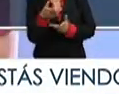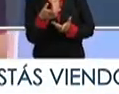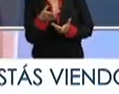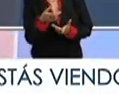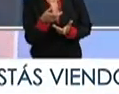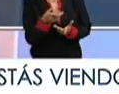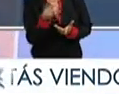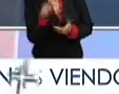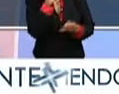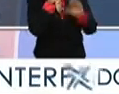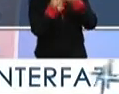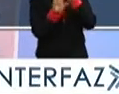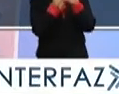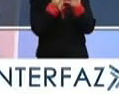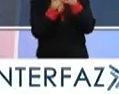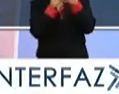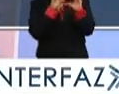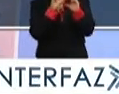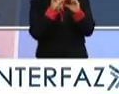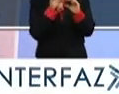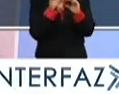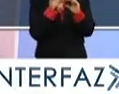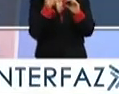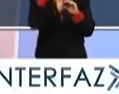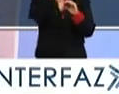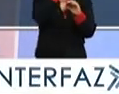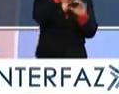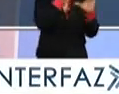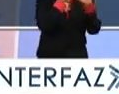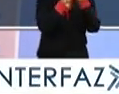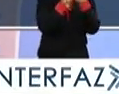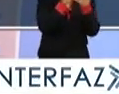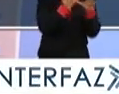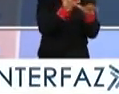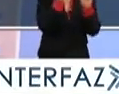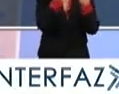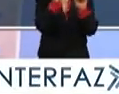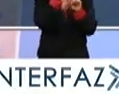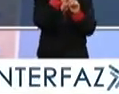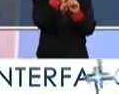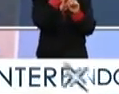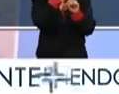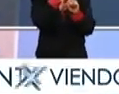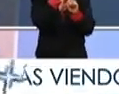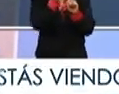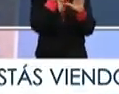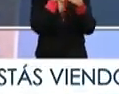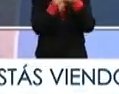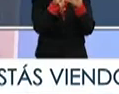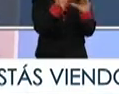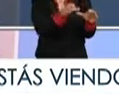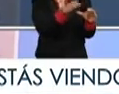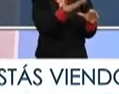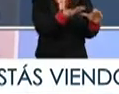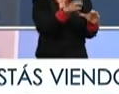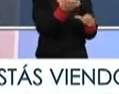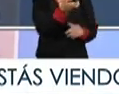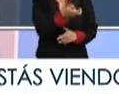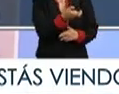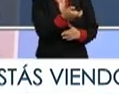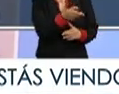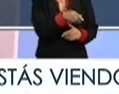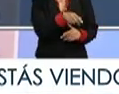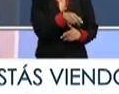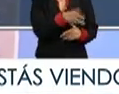precisamente la comunicación o las ciencias de la comunicación o las disciplinas de la comunicación, yo creo que han sido una